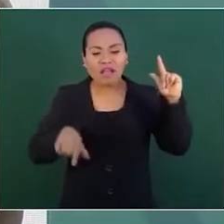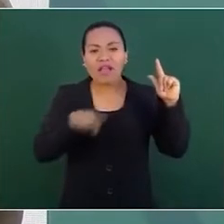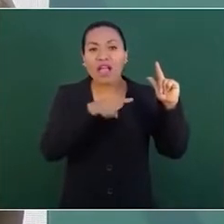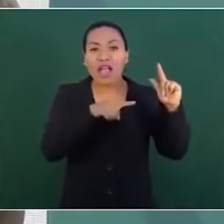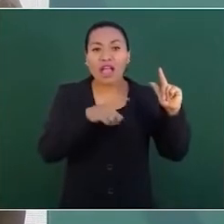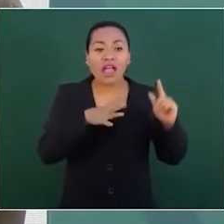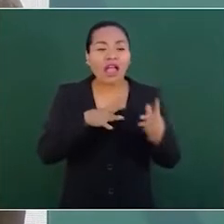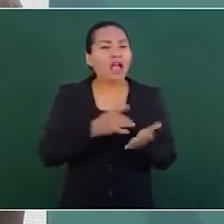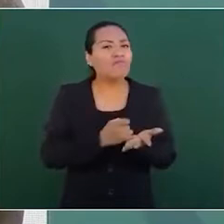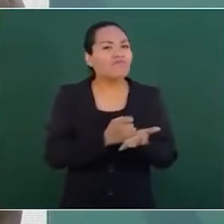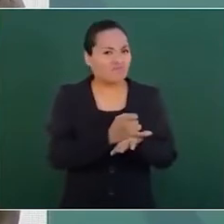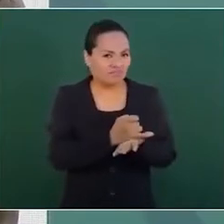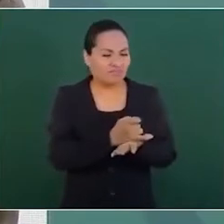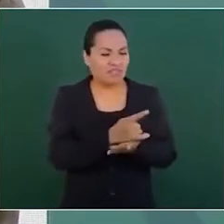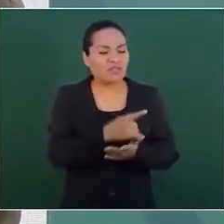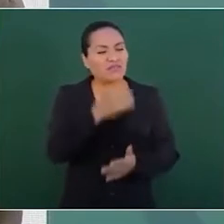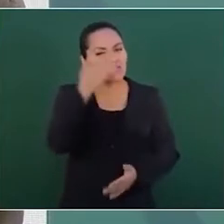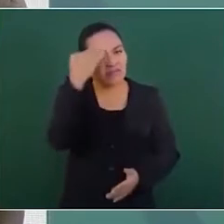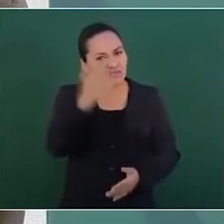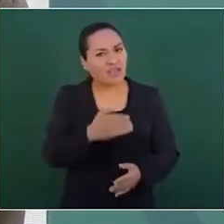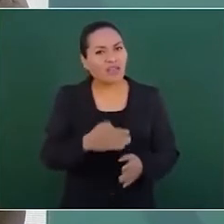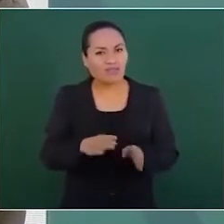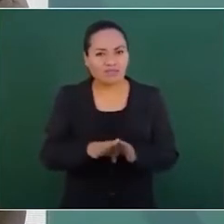Se burlan.